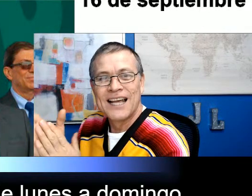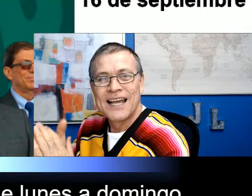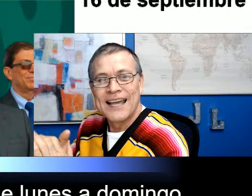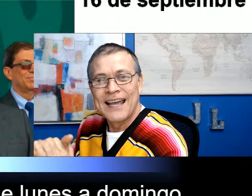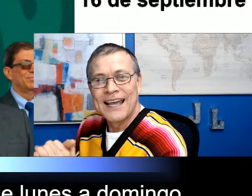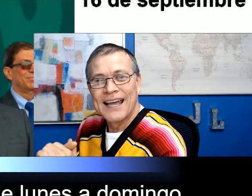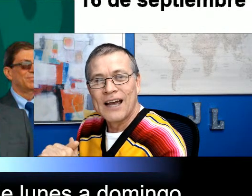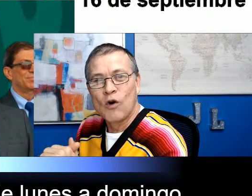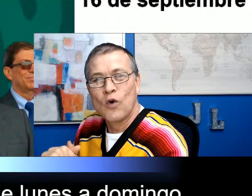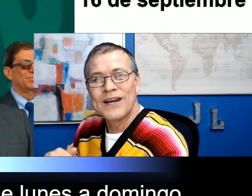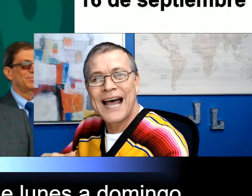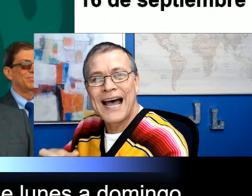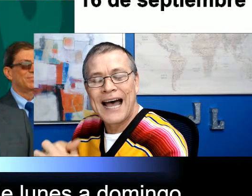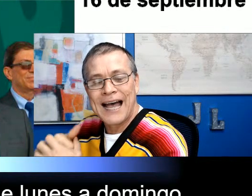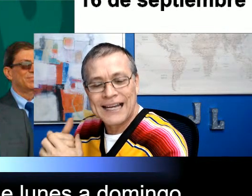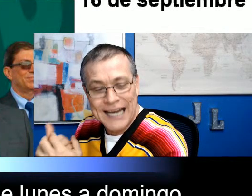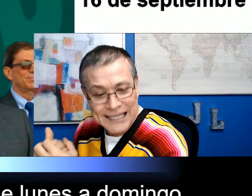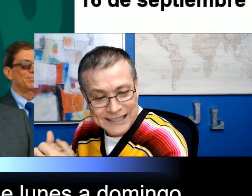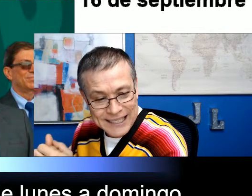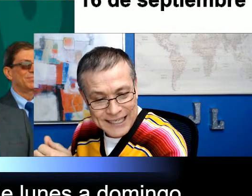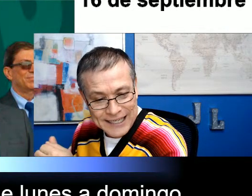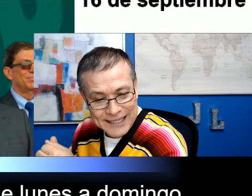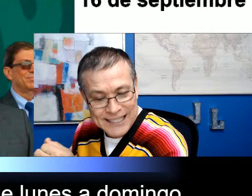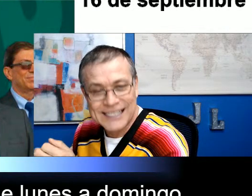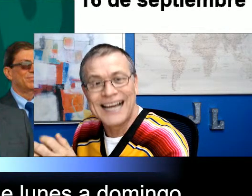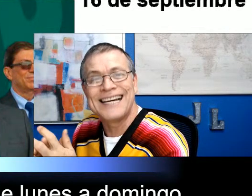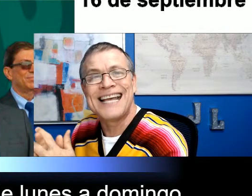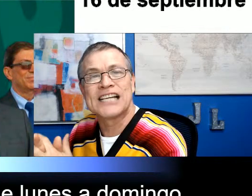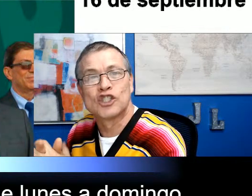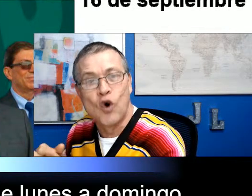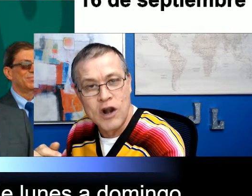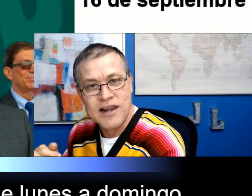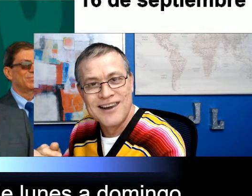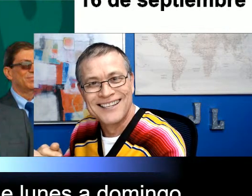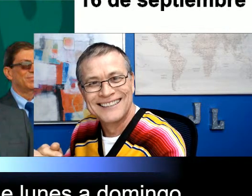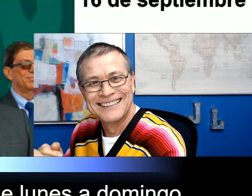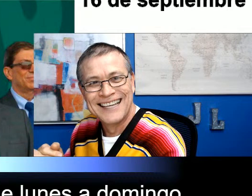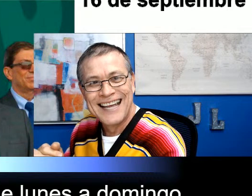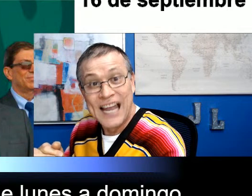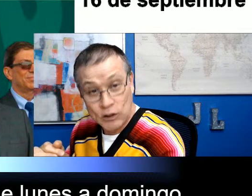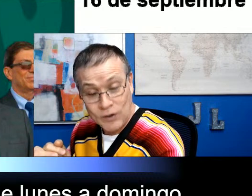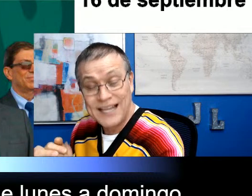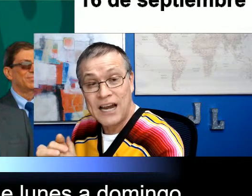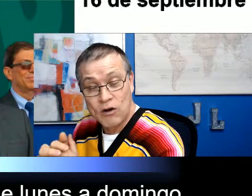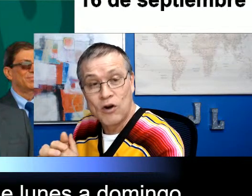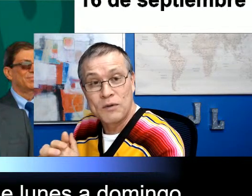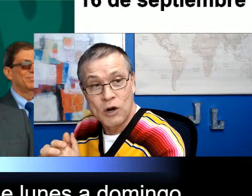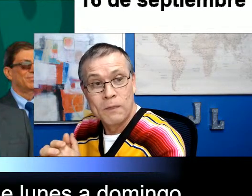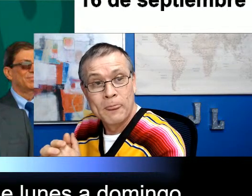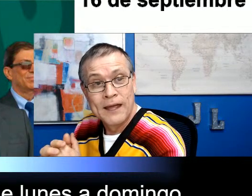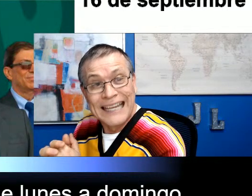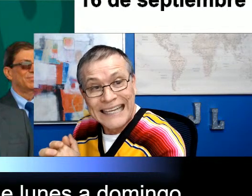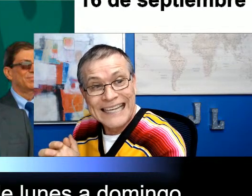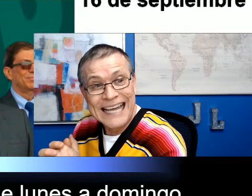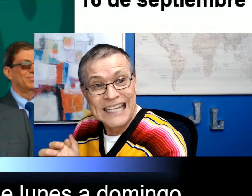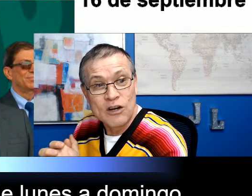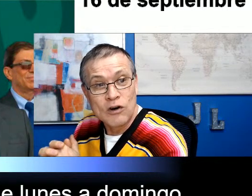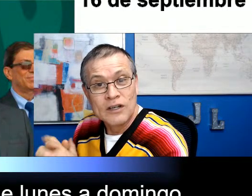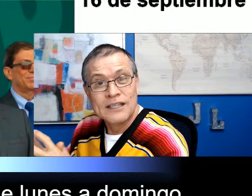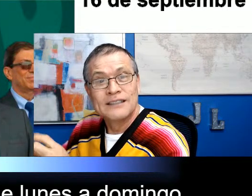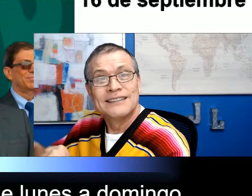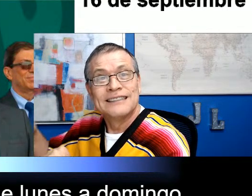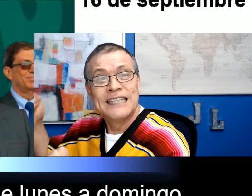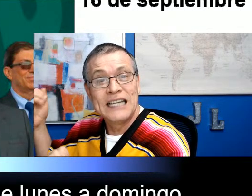hacer una clase de sangre azul. El cura Hidalgo lo vio. ¿Y qué